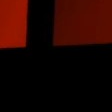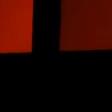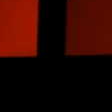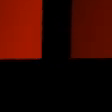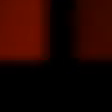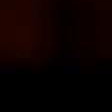Navidad